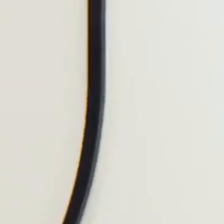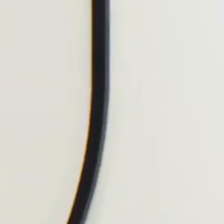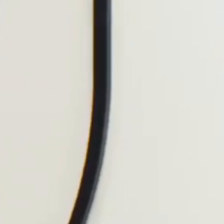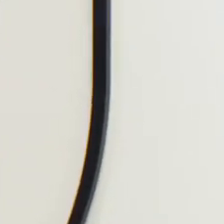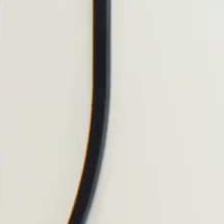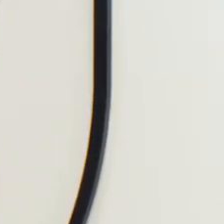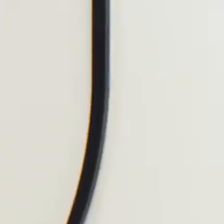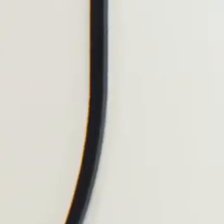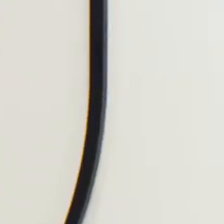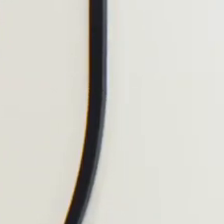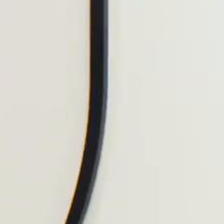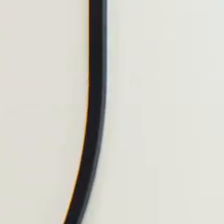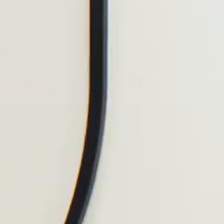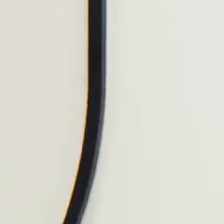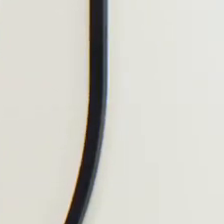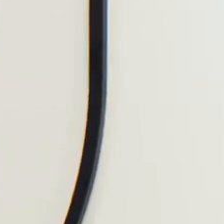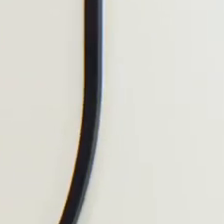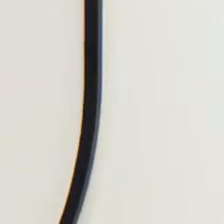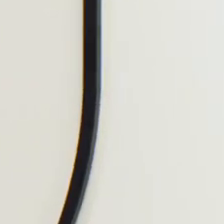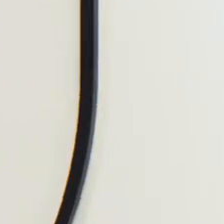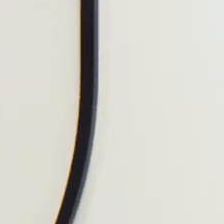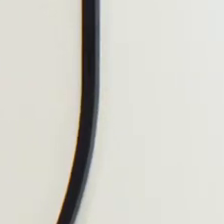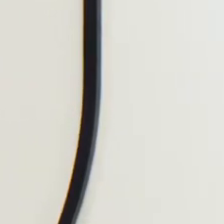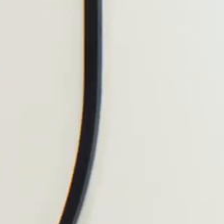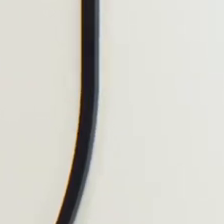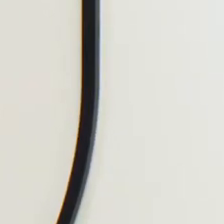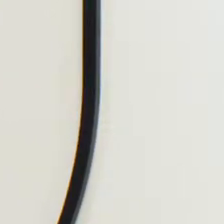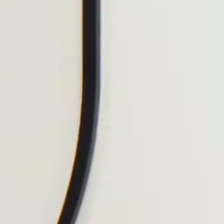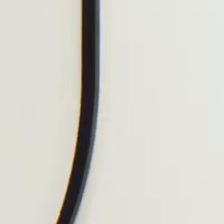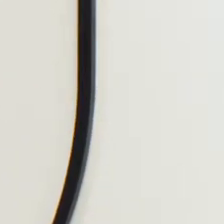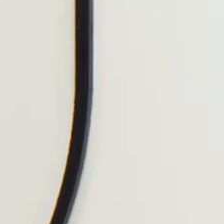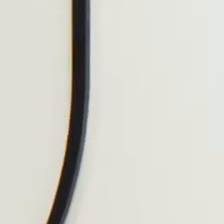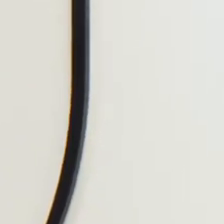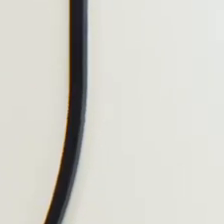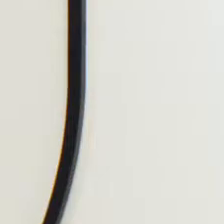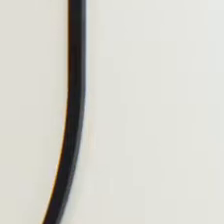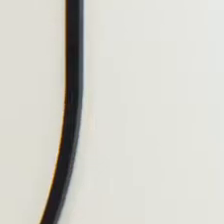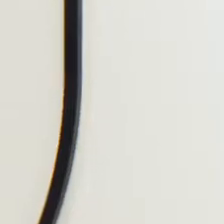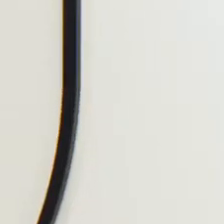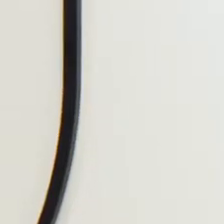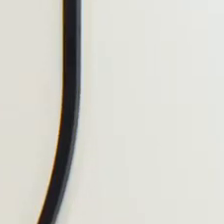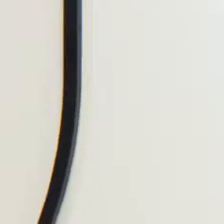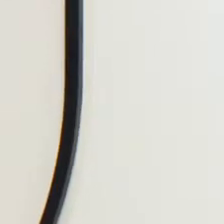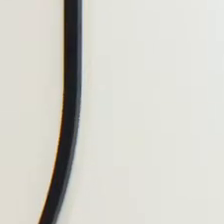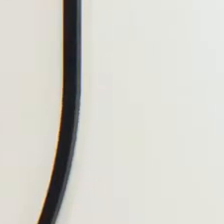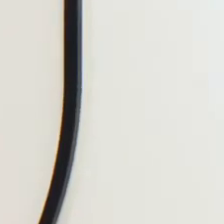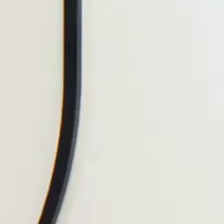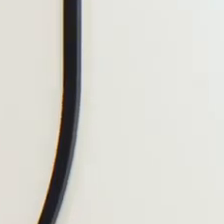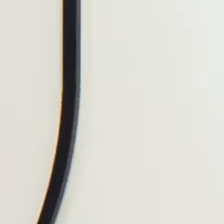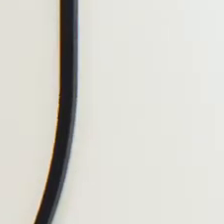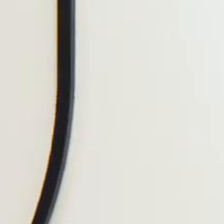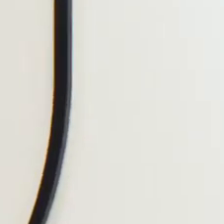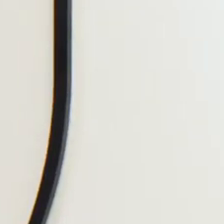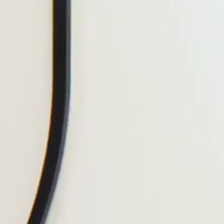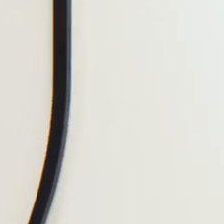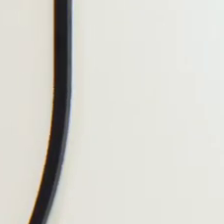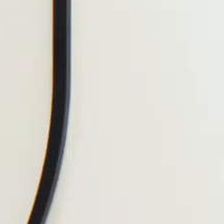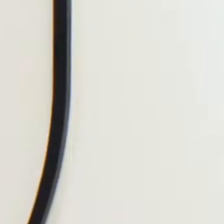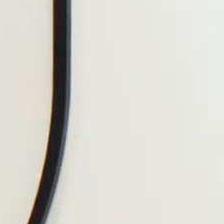Buenos días y bienvenidos al acto de firma y comparecencia de prensa con motivo del Encuentro de Colaboración